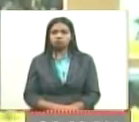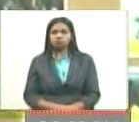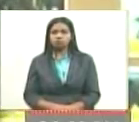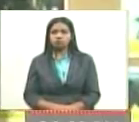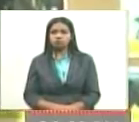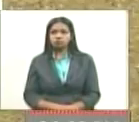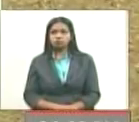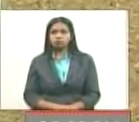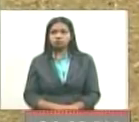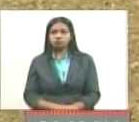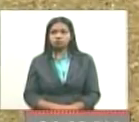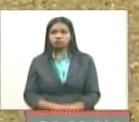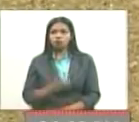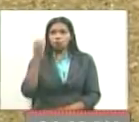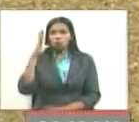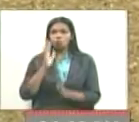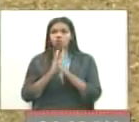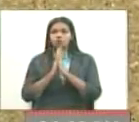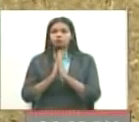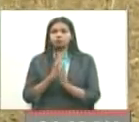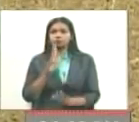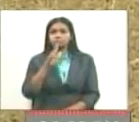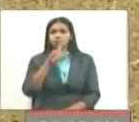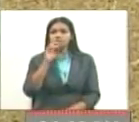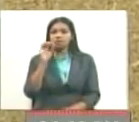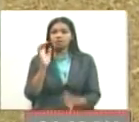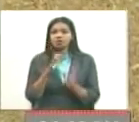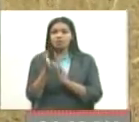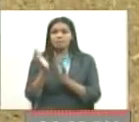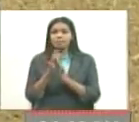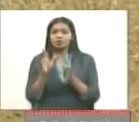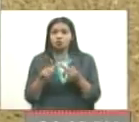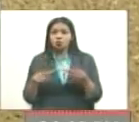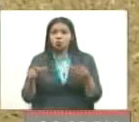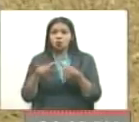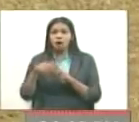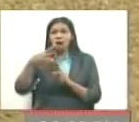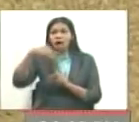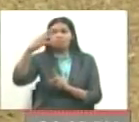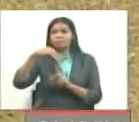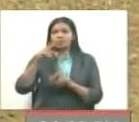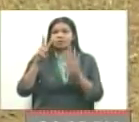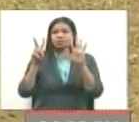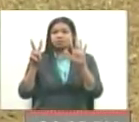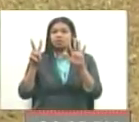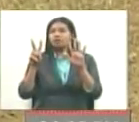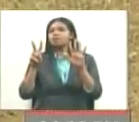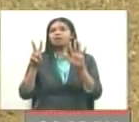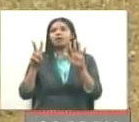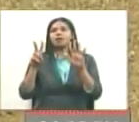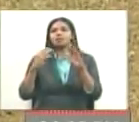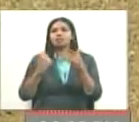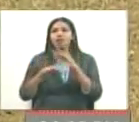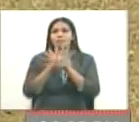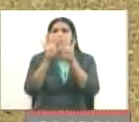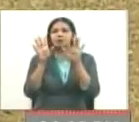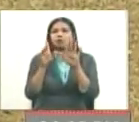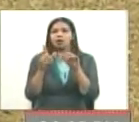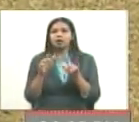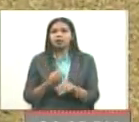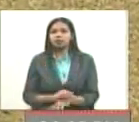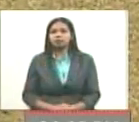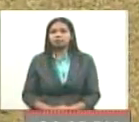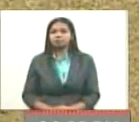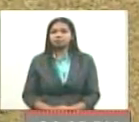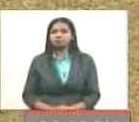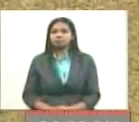Entra luz aquí. 30 de abril, distribuidor Altamira, 7 de la mañana, Luis Somaza. No, este no es Luis Somaza, este